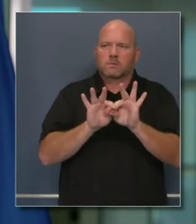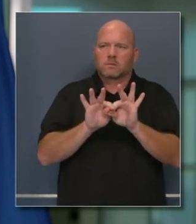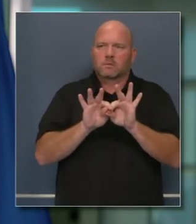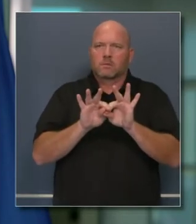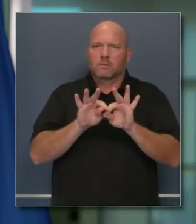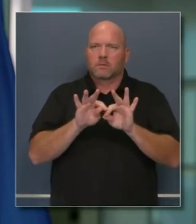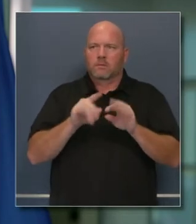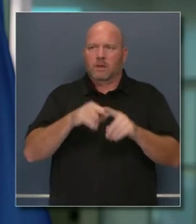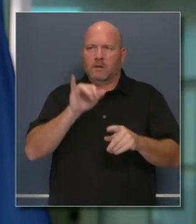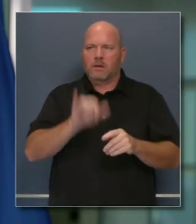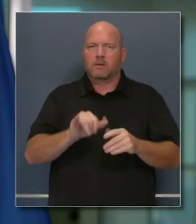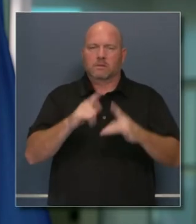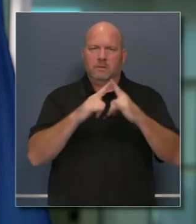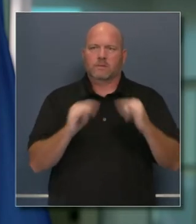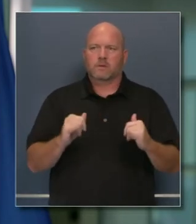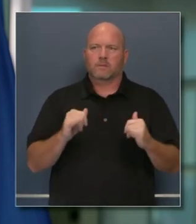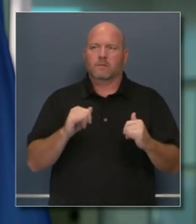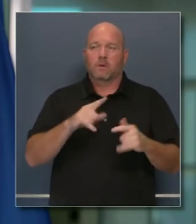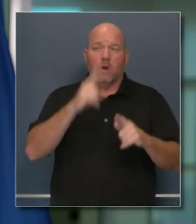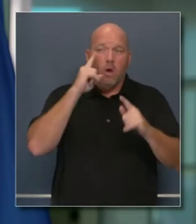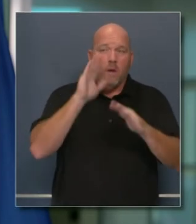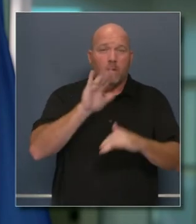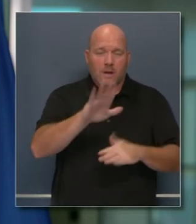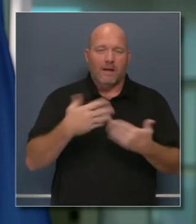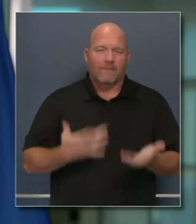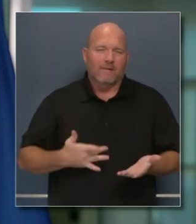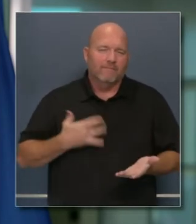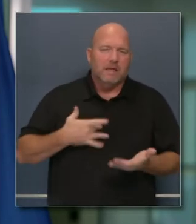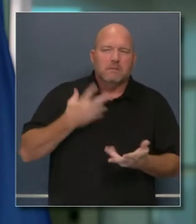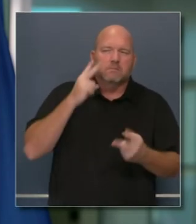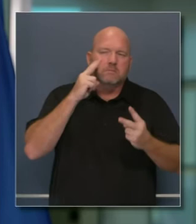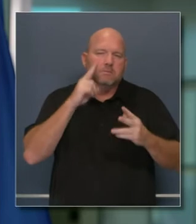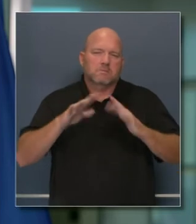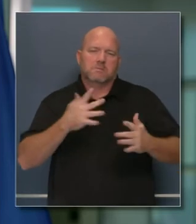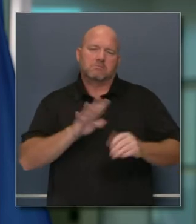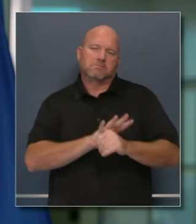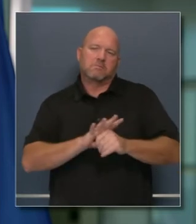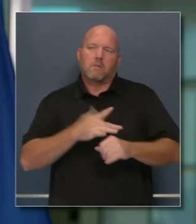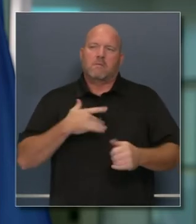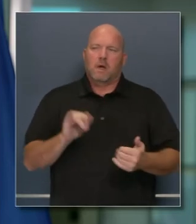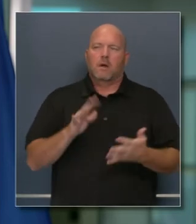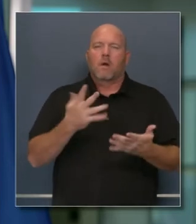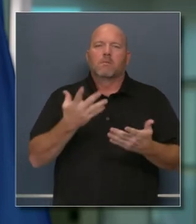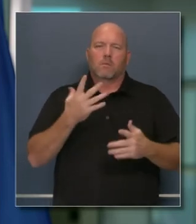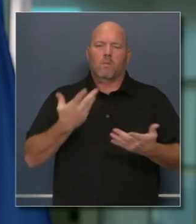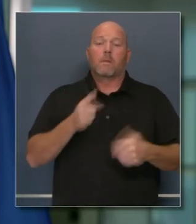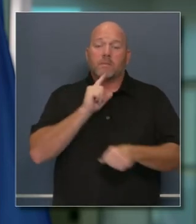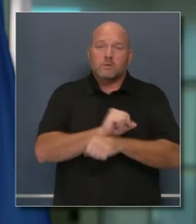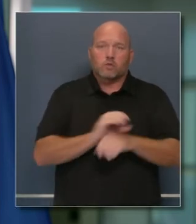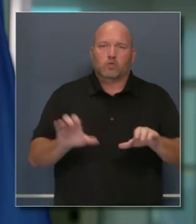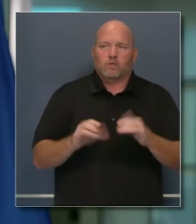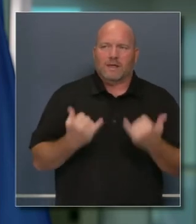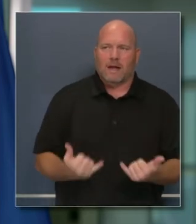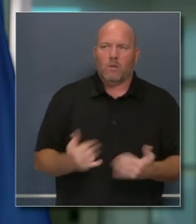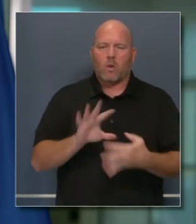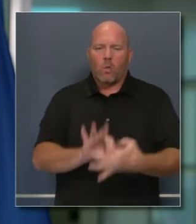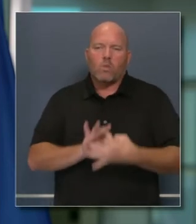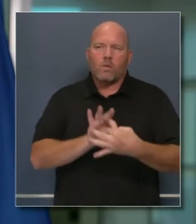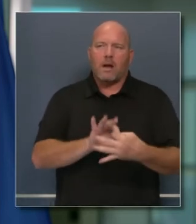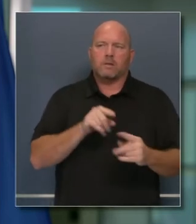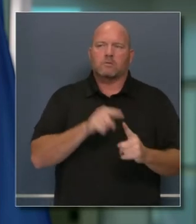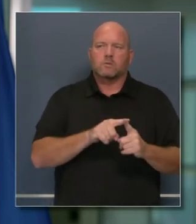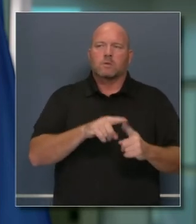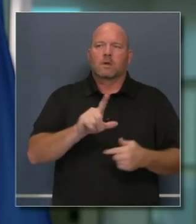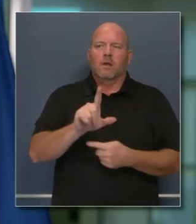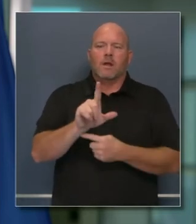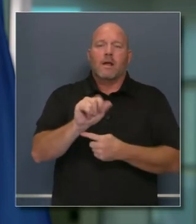Y tenemos que lidiar con todo esto a la vez. Espero que esto le dé una buena idea del trabajo que se está realizando actualmente. En